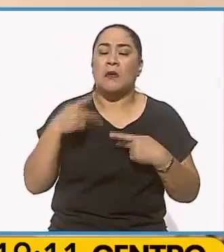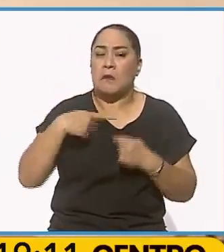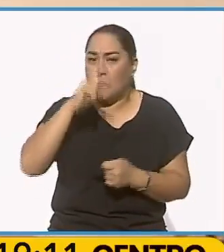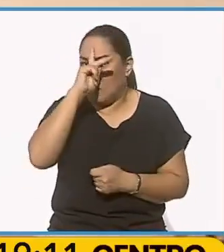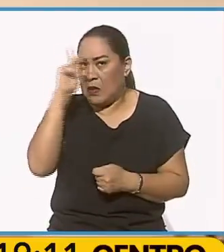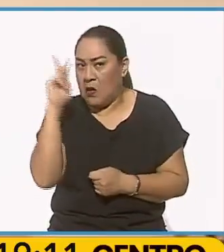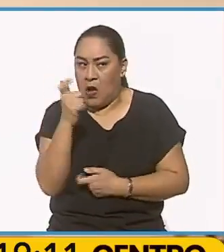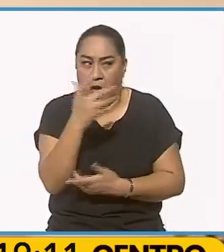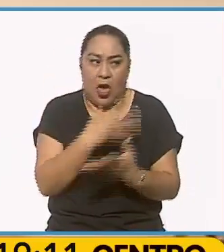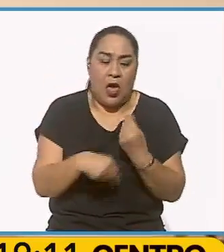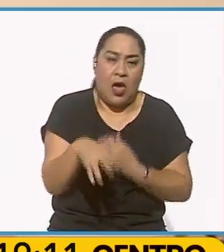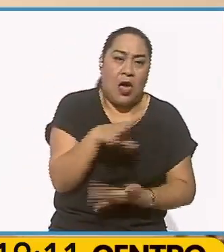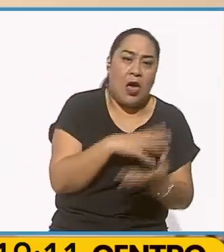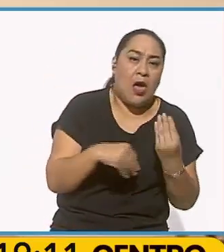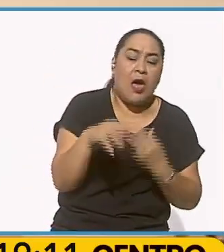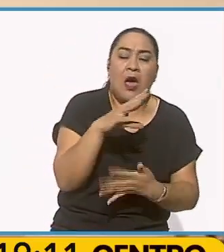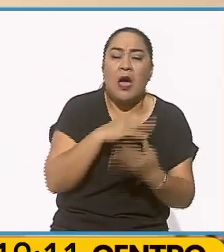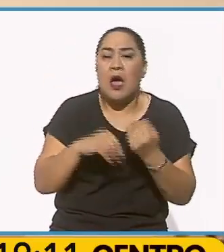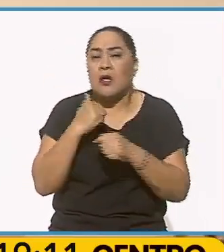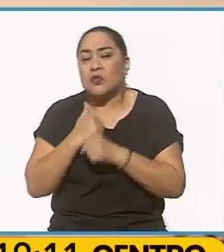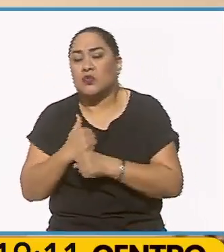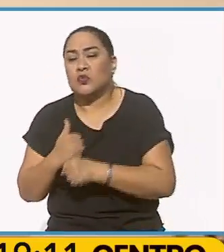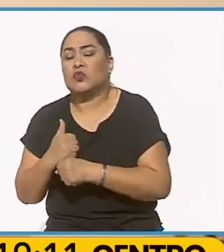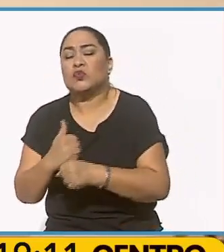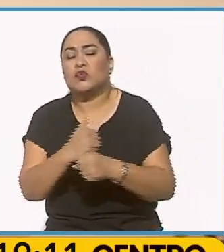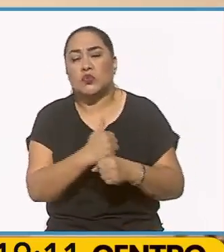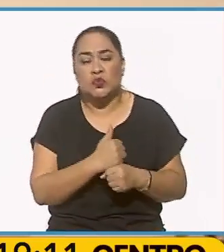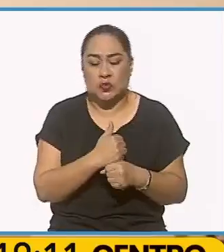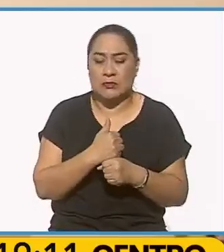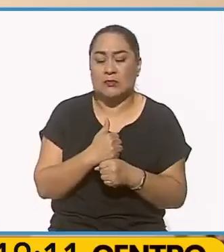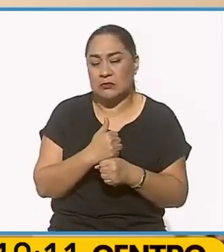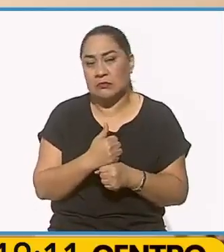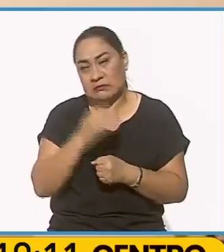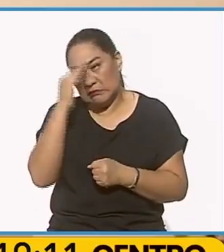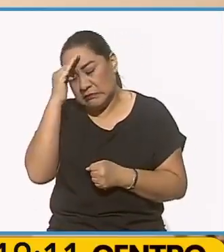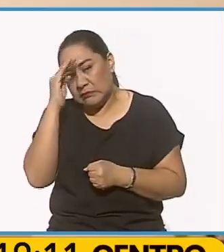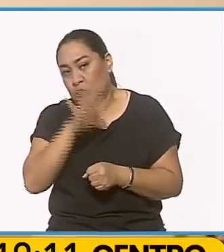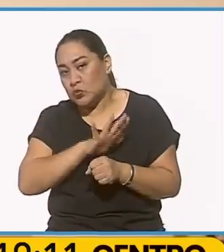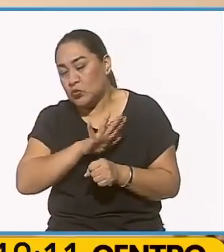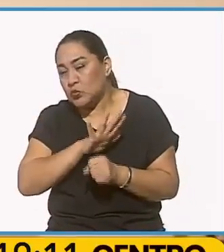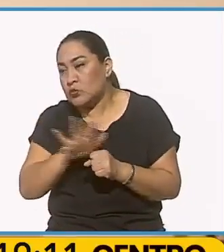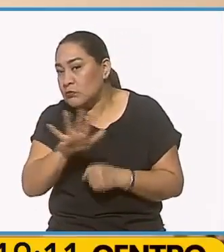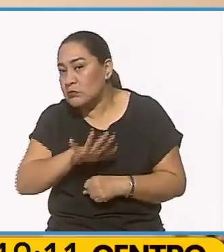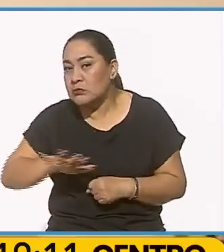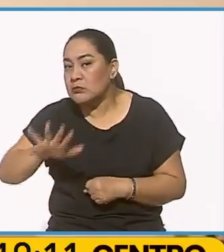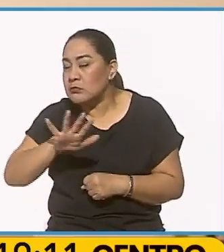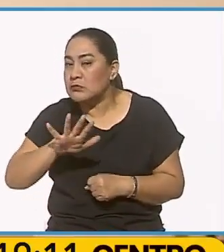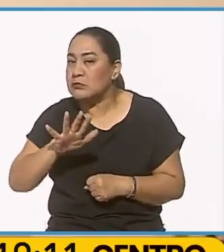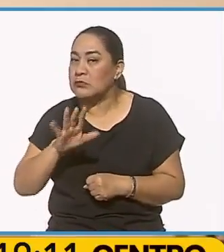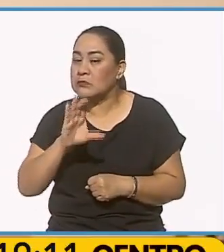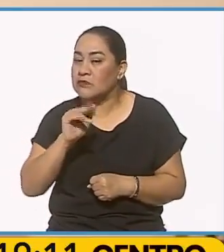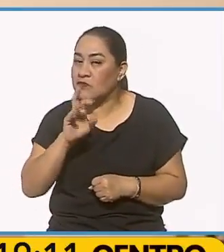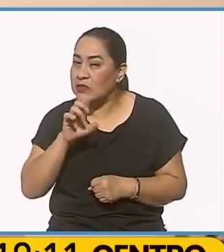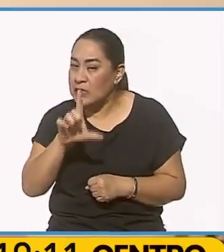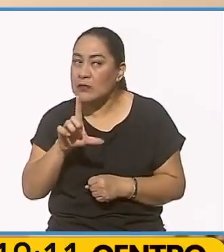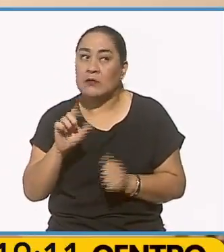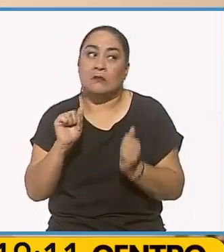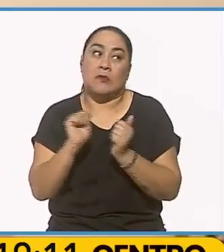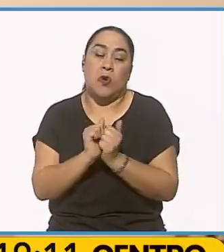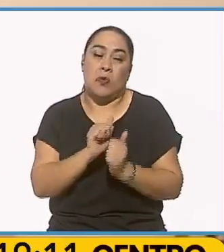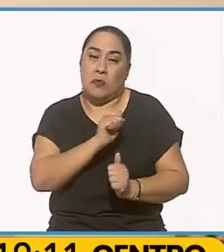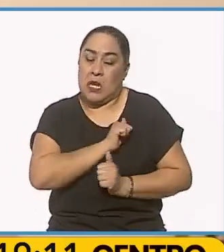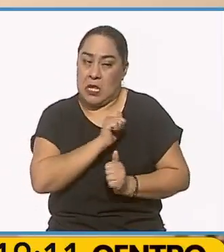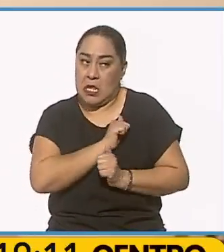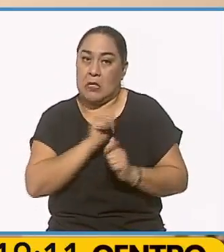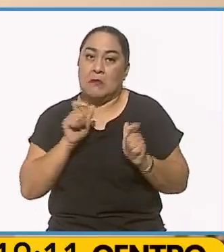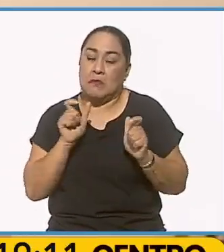alguna forma generar algún tipo de componente local, de tipo civil, seguramente también con elementos paramilitares, como